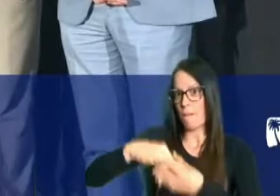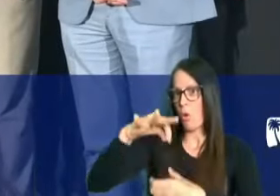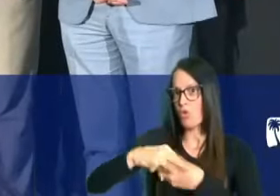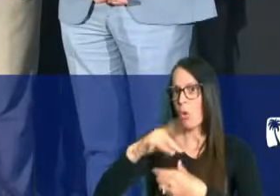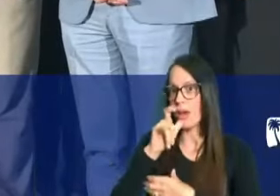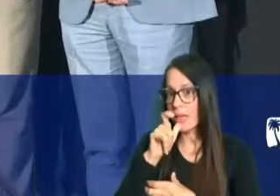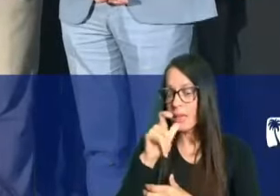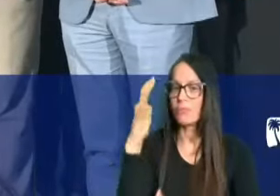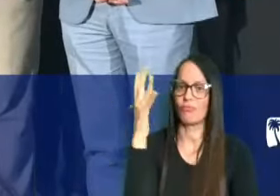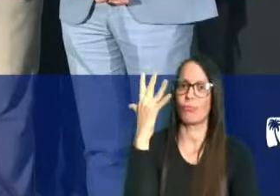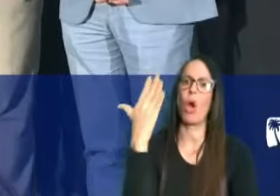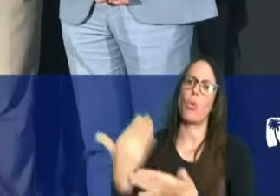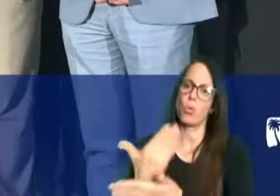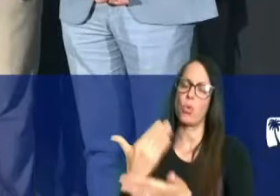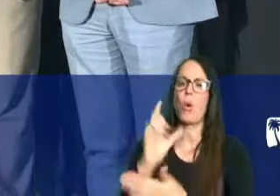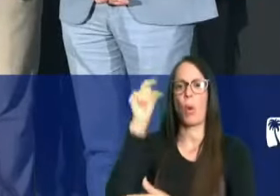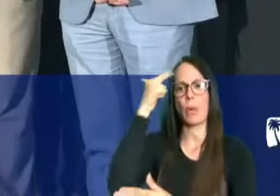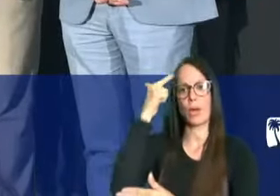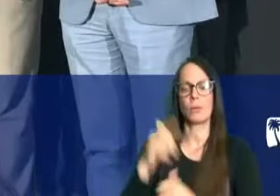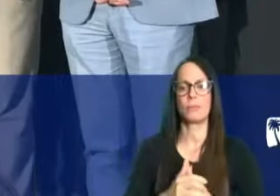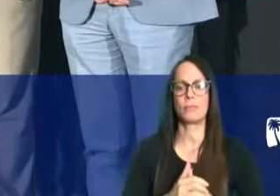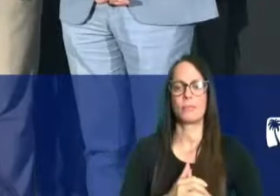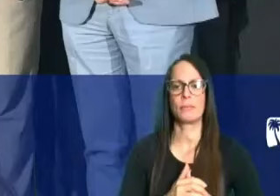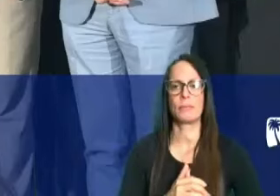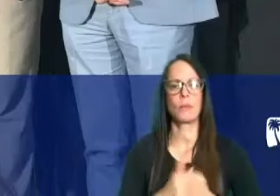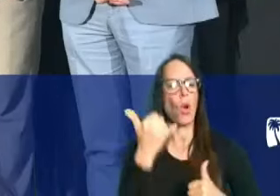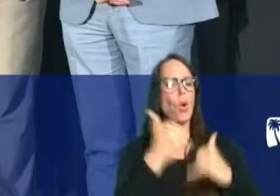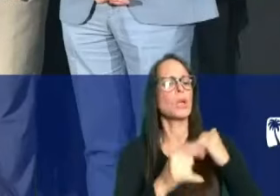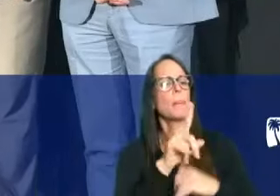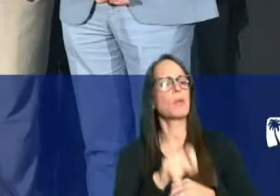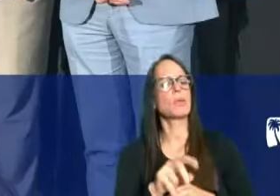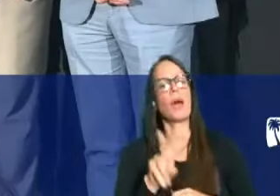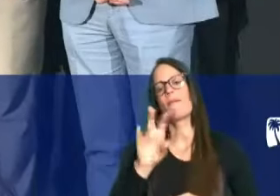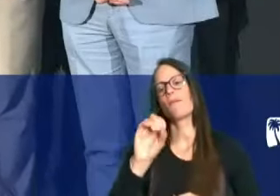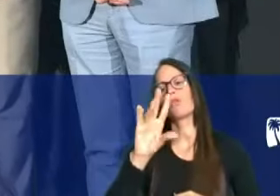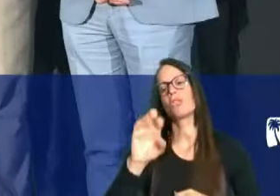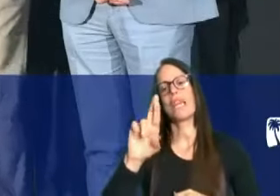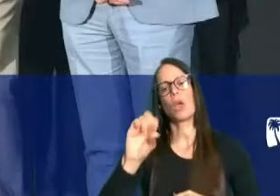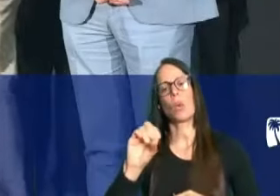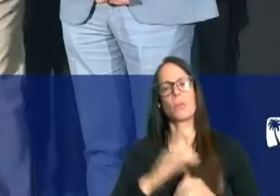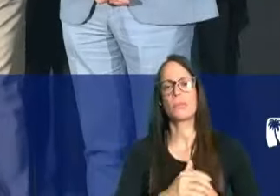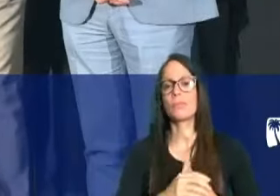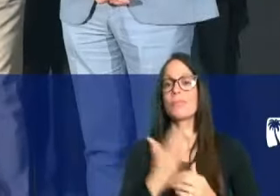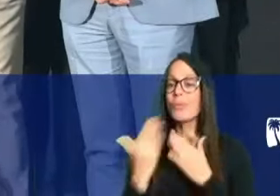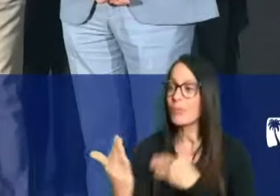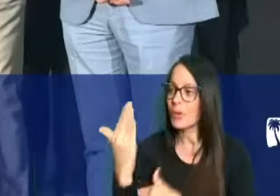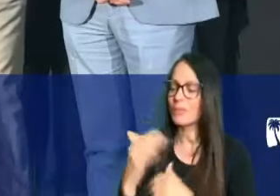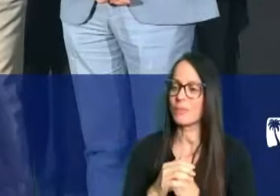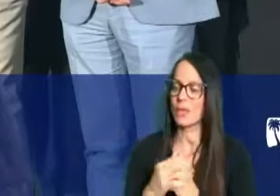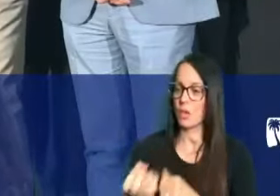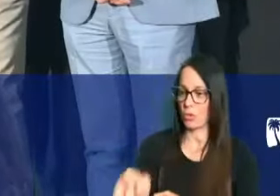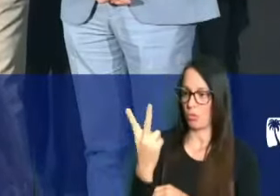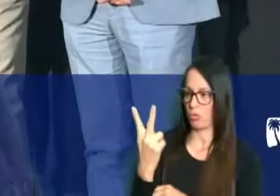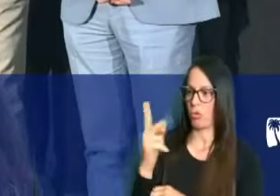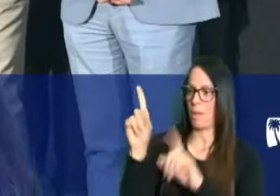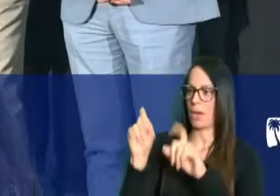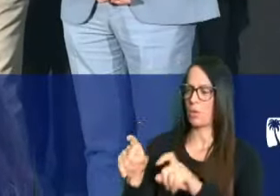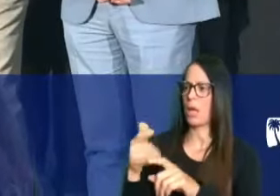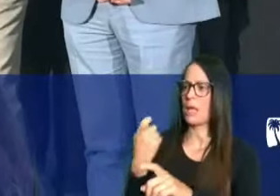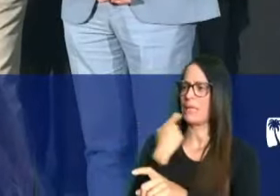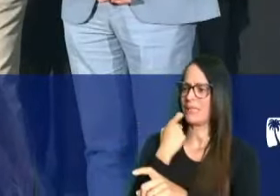gobierno última pregunta Vocero sí Buen buenos días este tengo dos preguntas eh mencionó ahorita lo de los